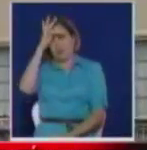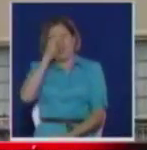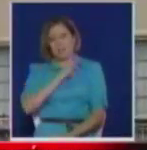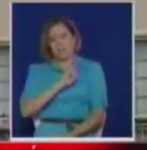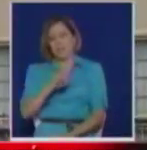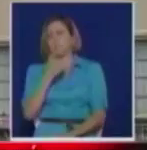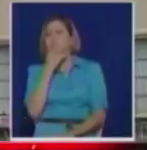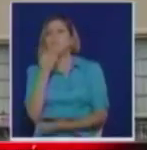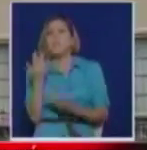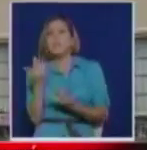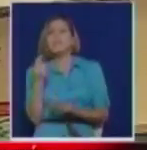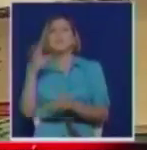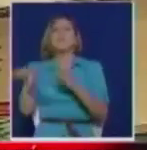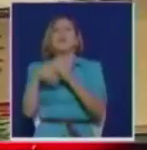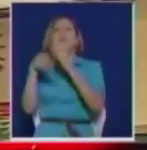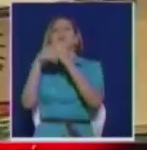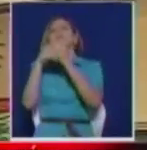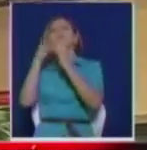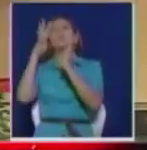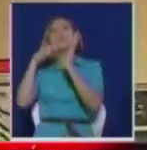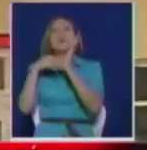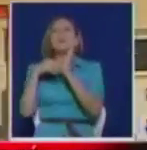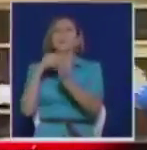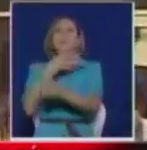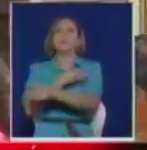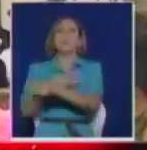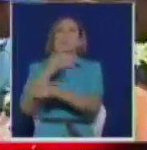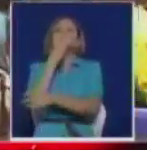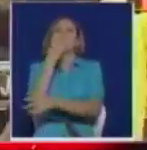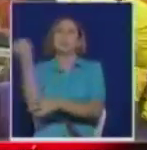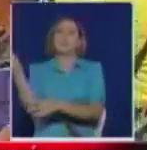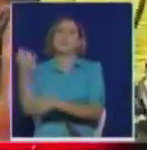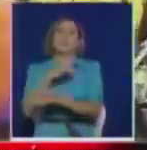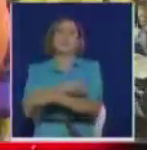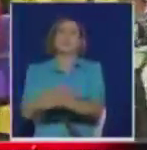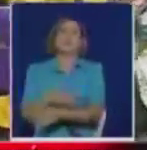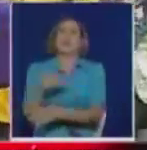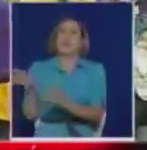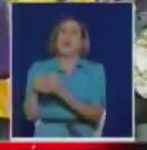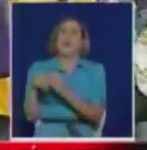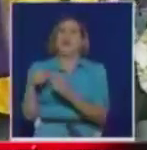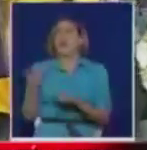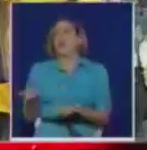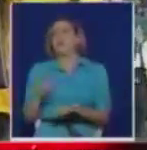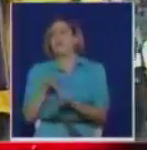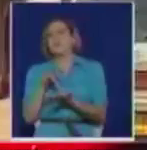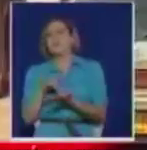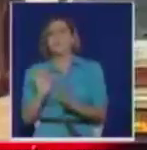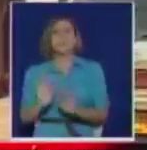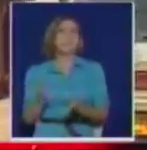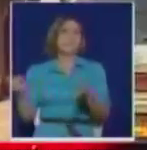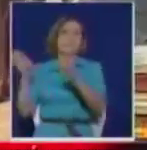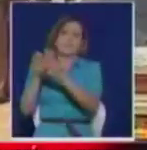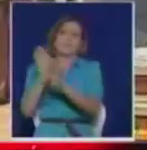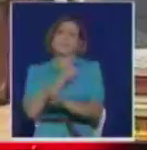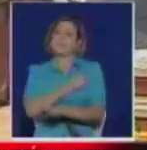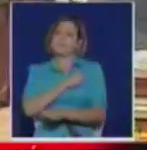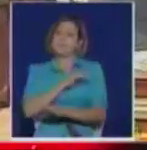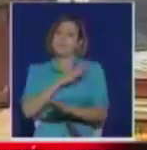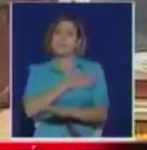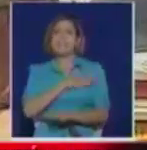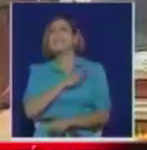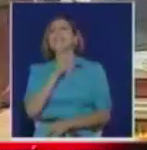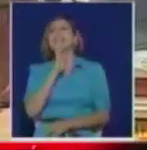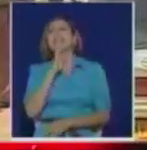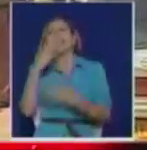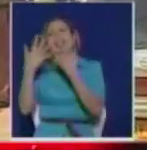pesos, a los que se suman 4.800 más que en el momento se están facturando por servicios prestados. La situación deja sin servicio a los reclusos de